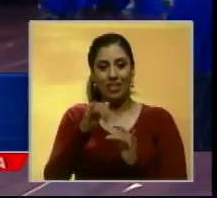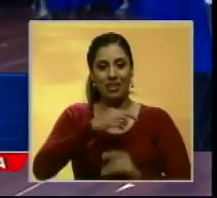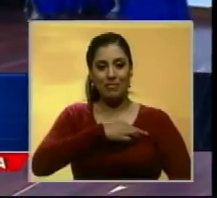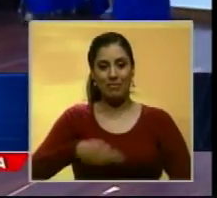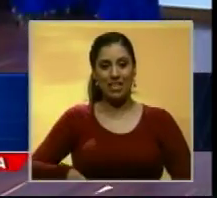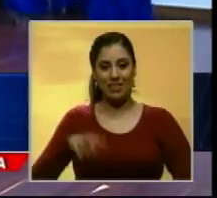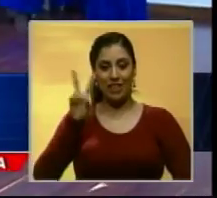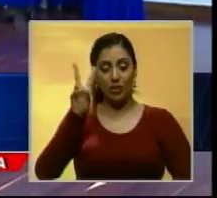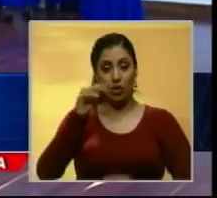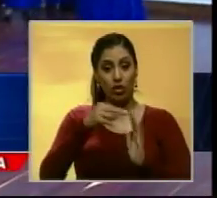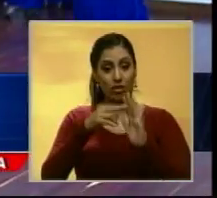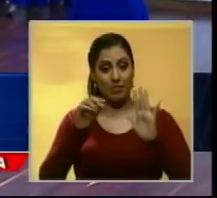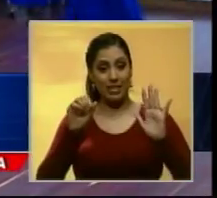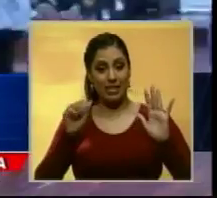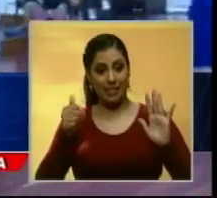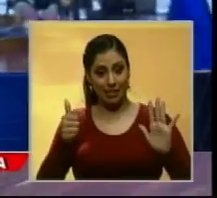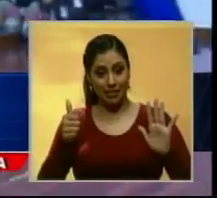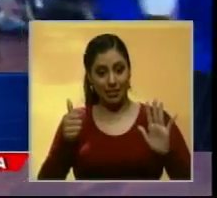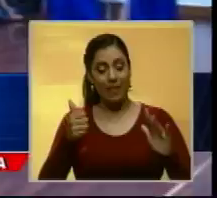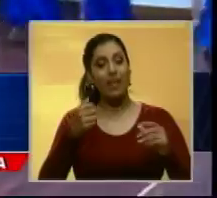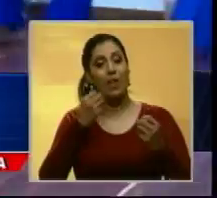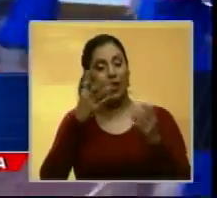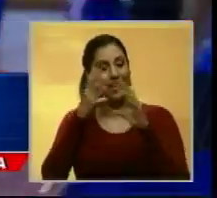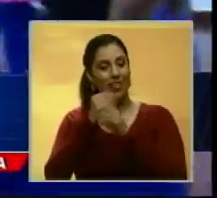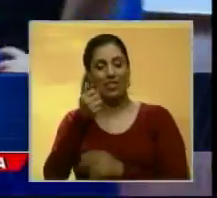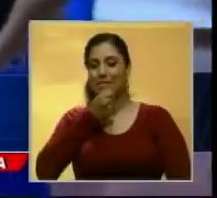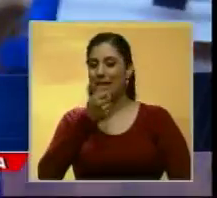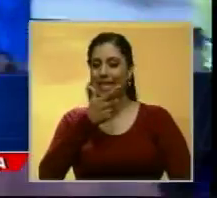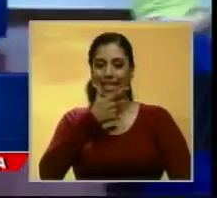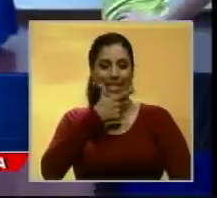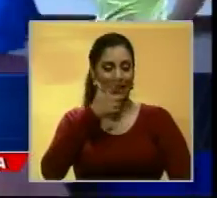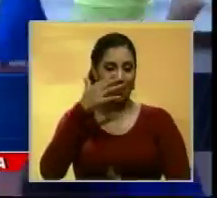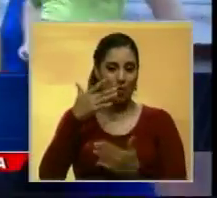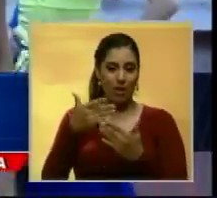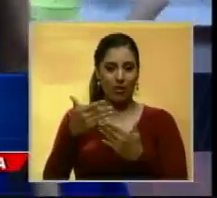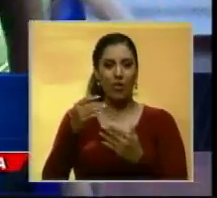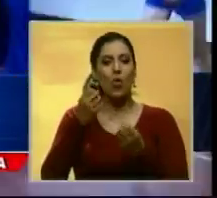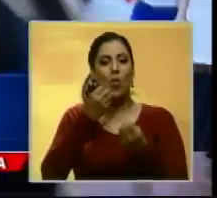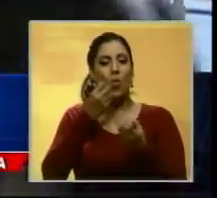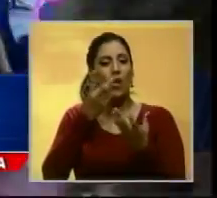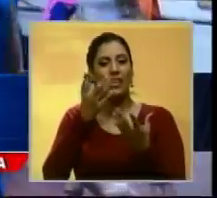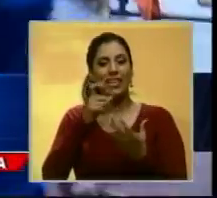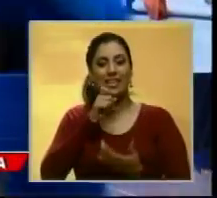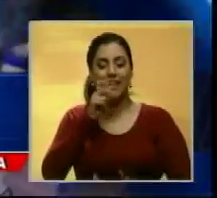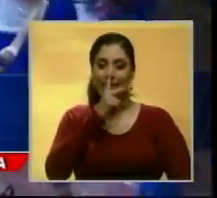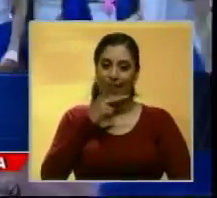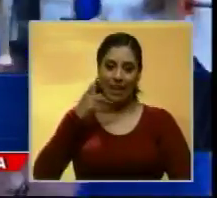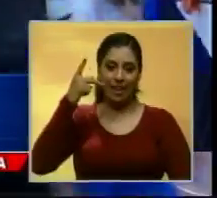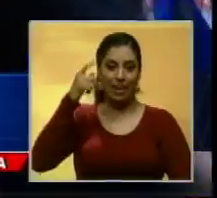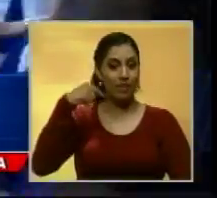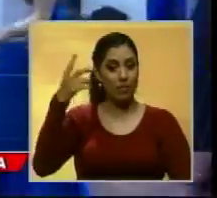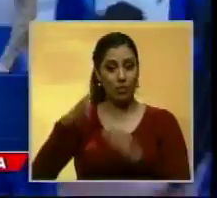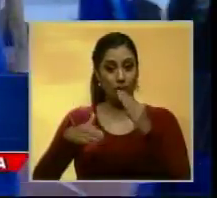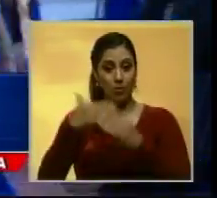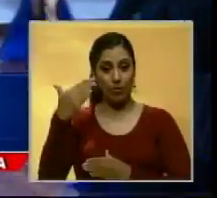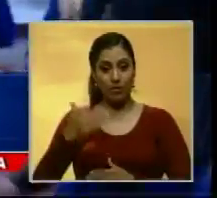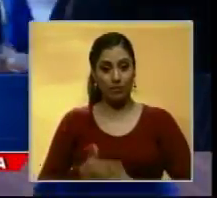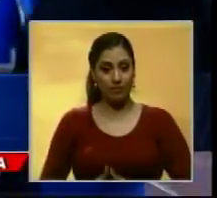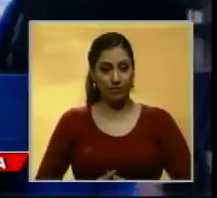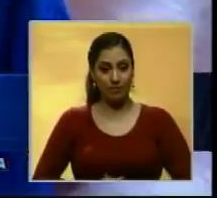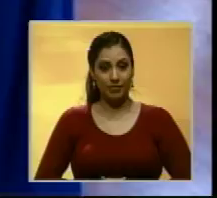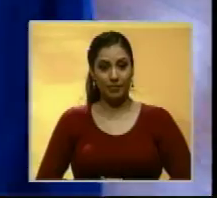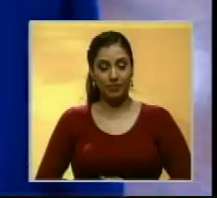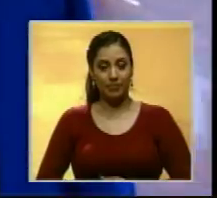Miss Venezuela 2016, la noche más linda del año. Los detalles con Carielis Cuadros en Estrenos y